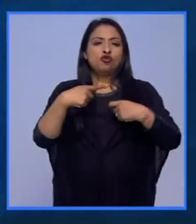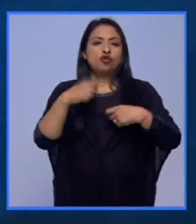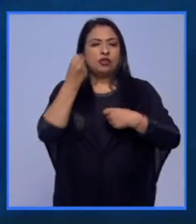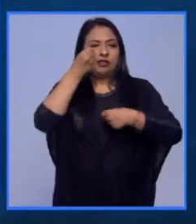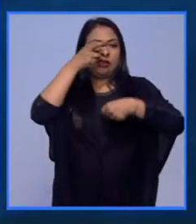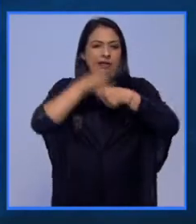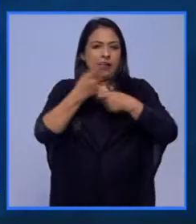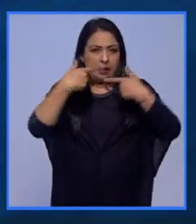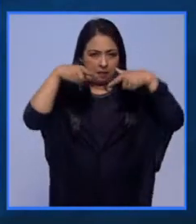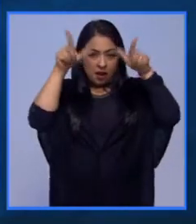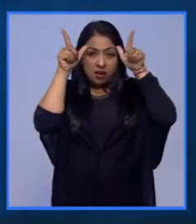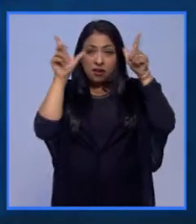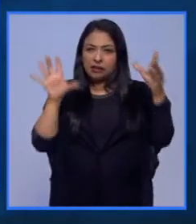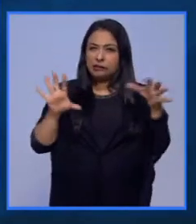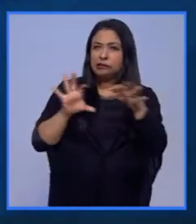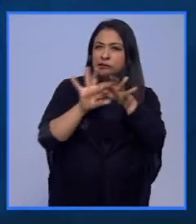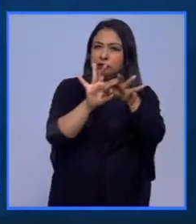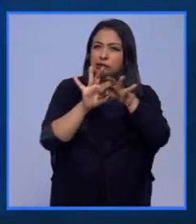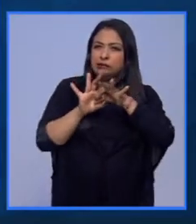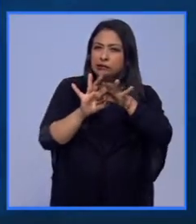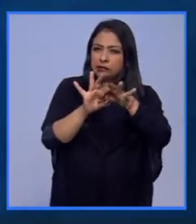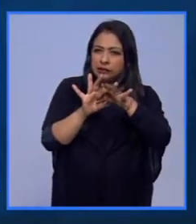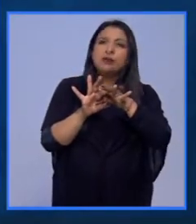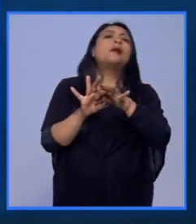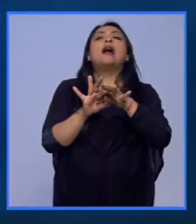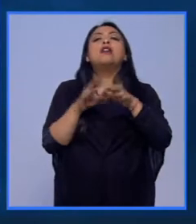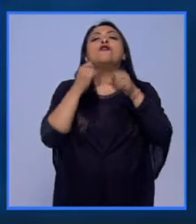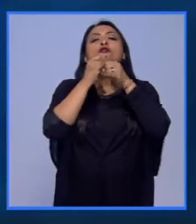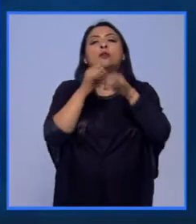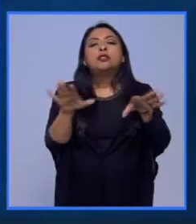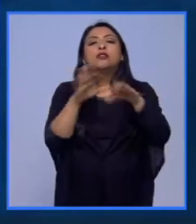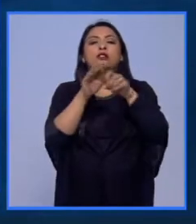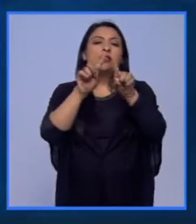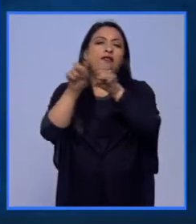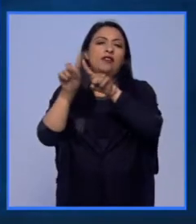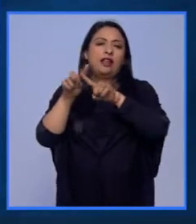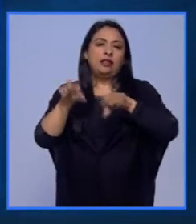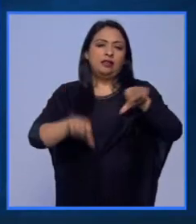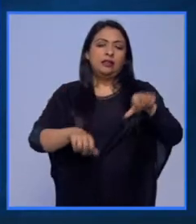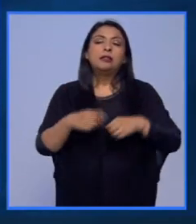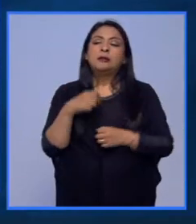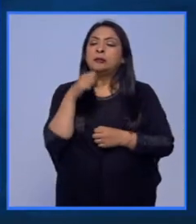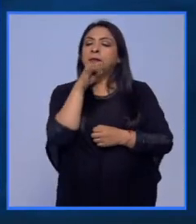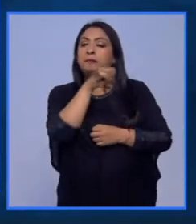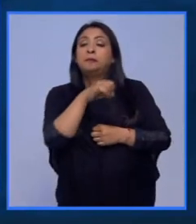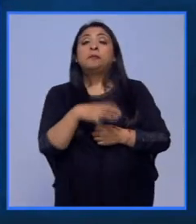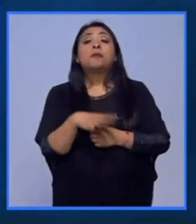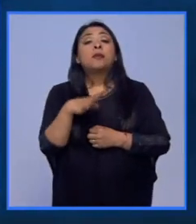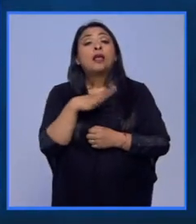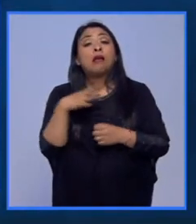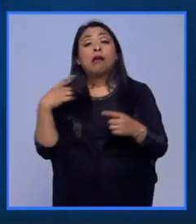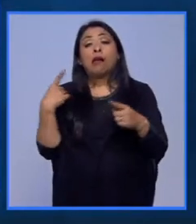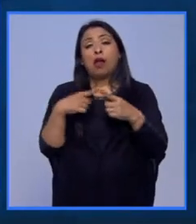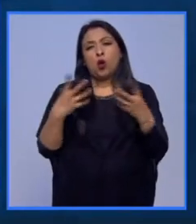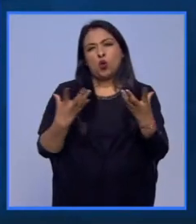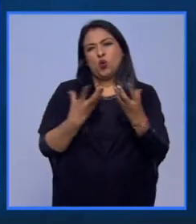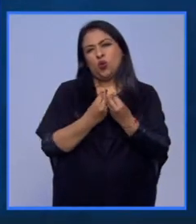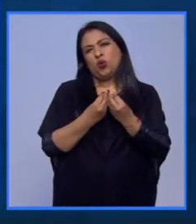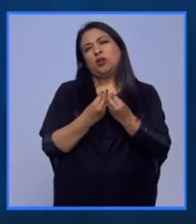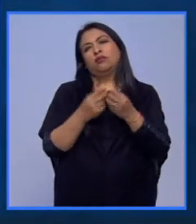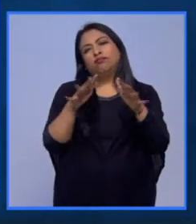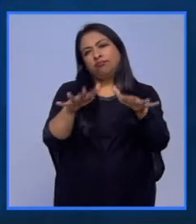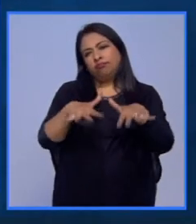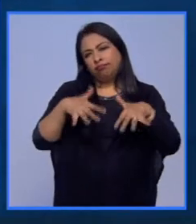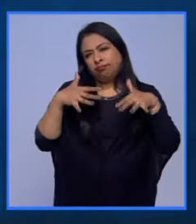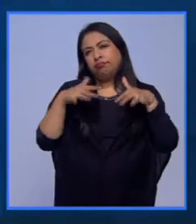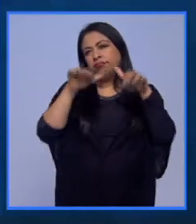una relación muy estrecha y permanentemente estamos informando sobre actividades. Sí, de hecho, bueno, ya han sido parte de nuestros elencos